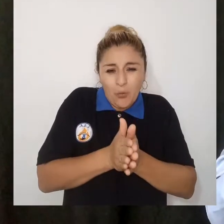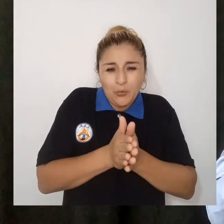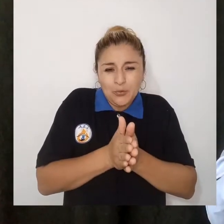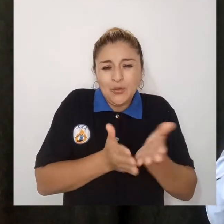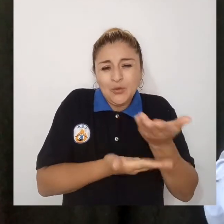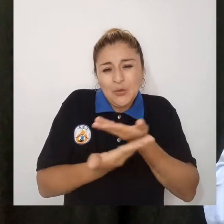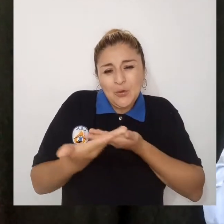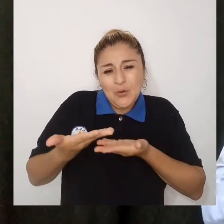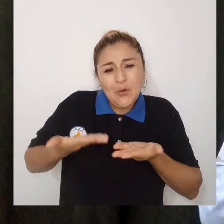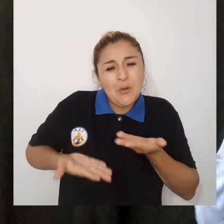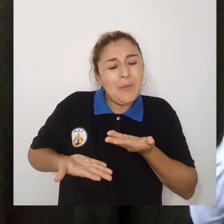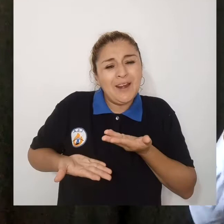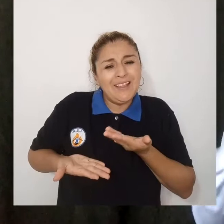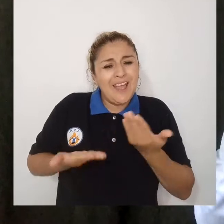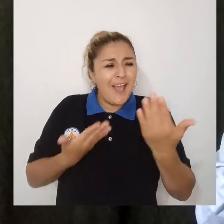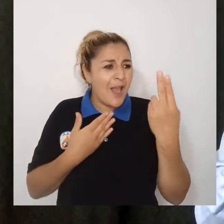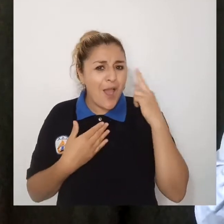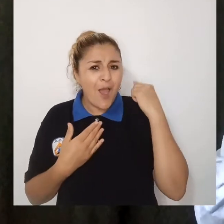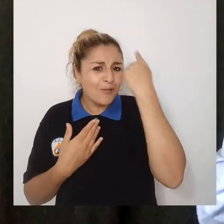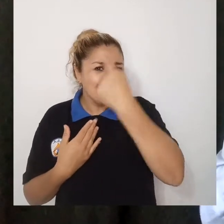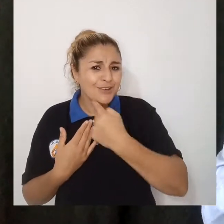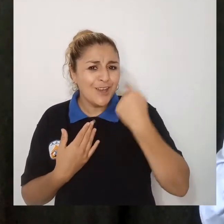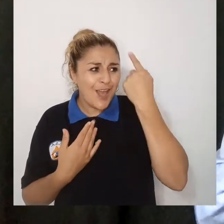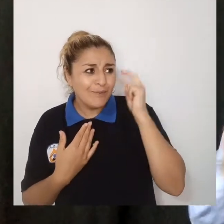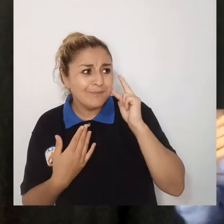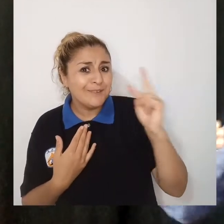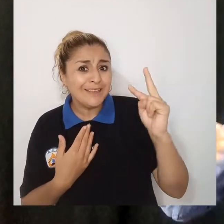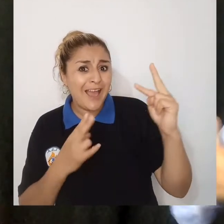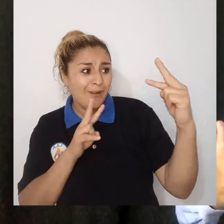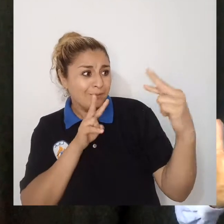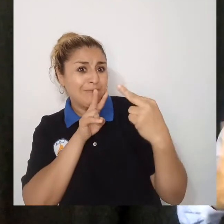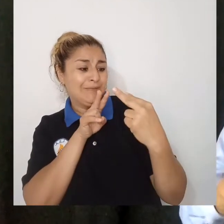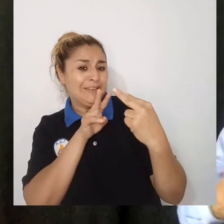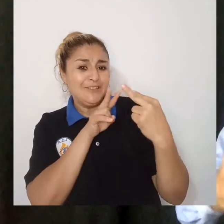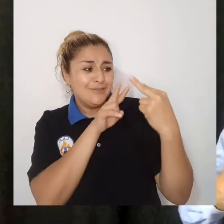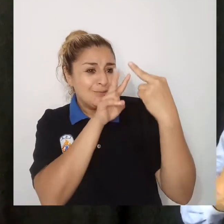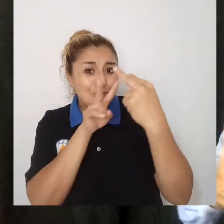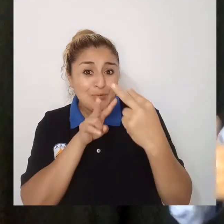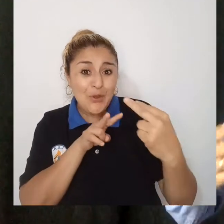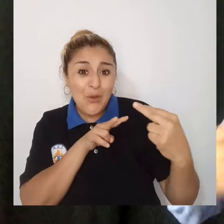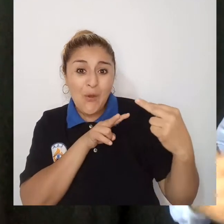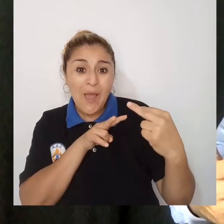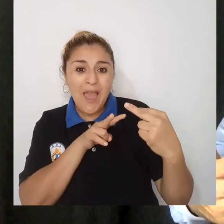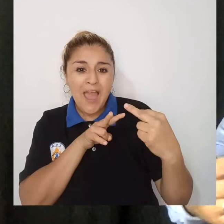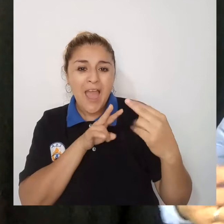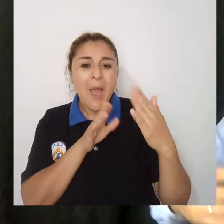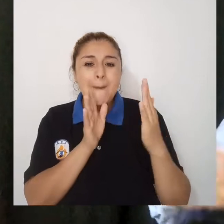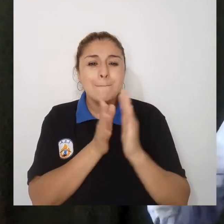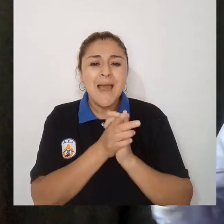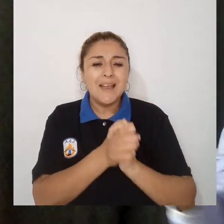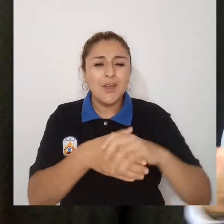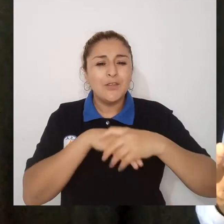compartiendo cara a cara con amor estrechando manos